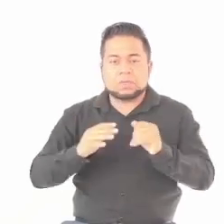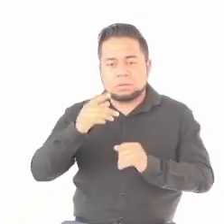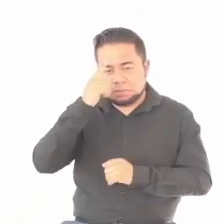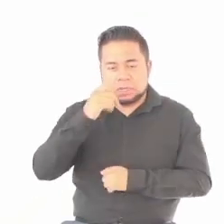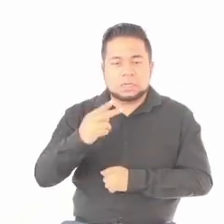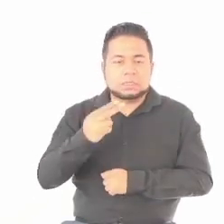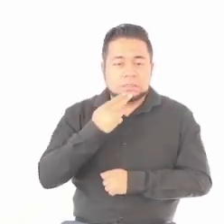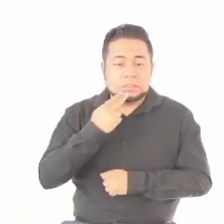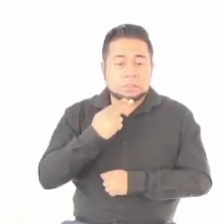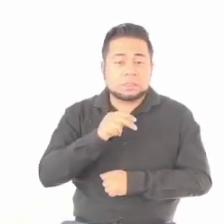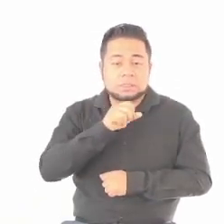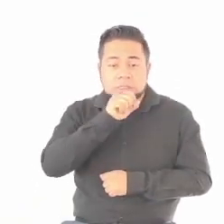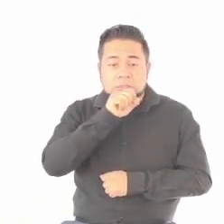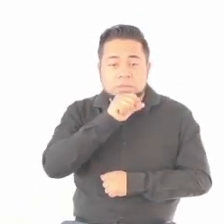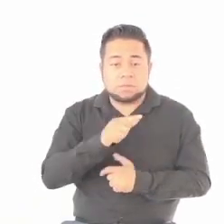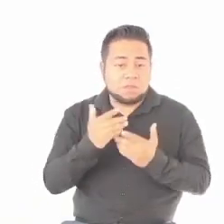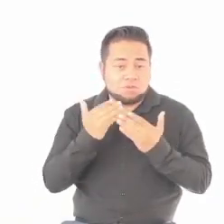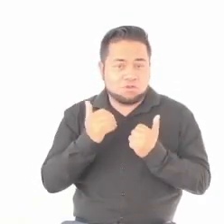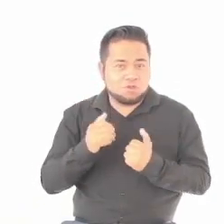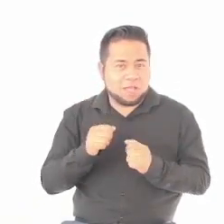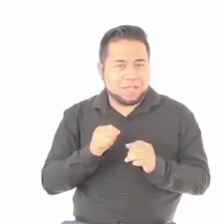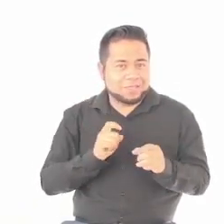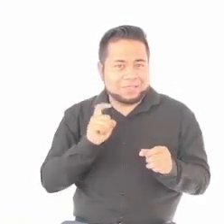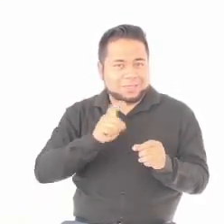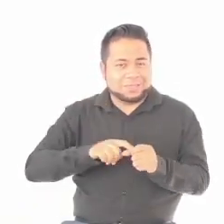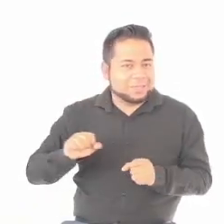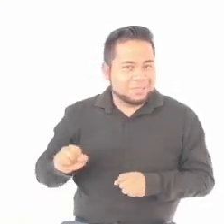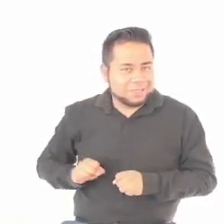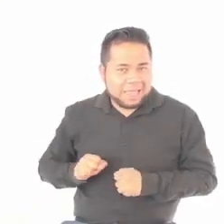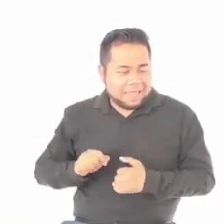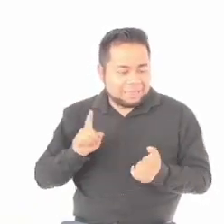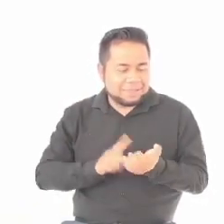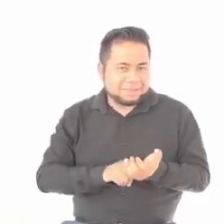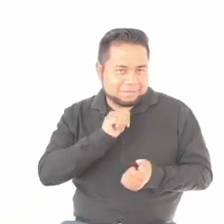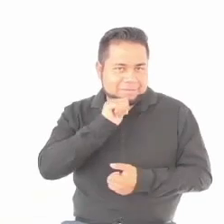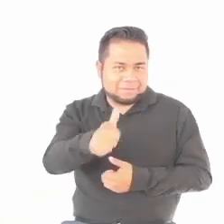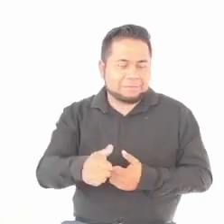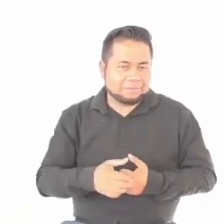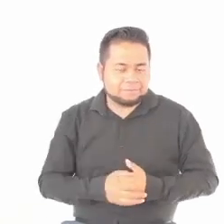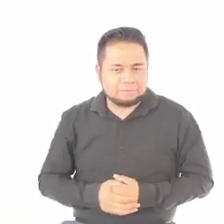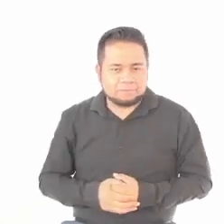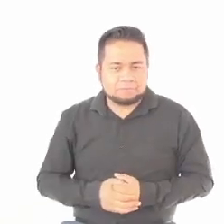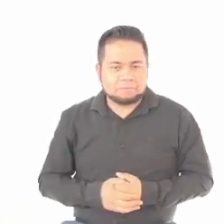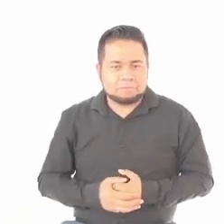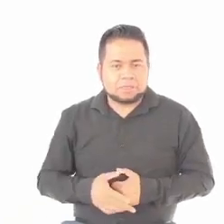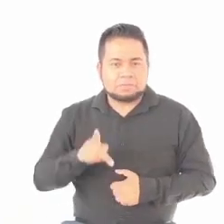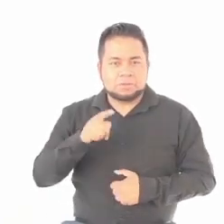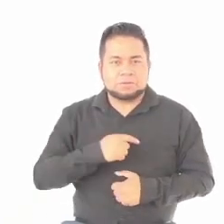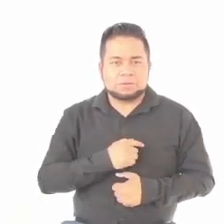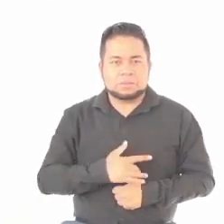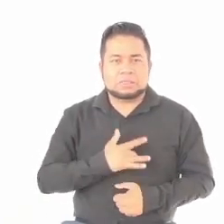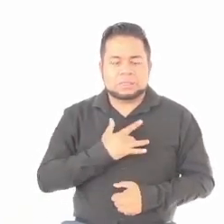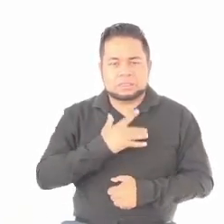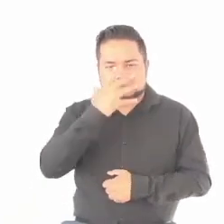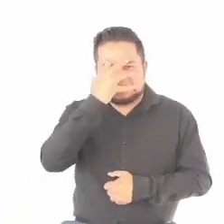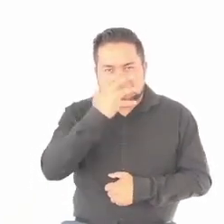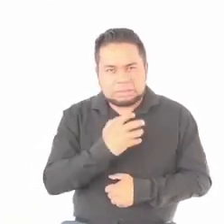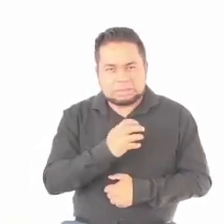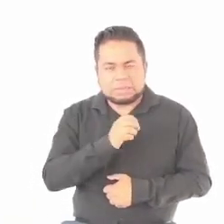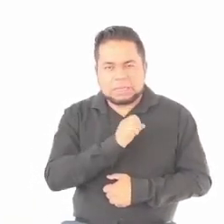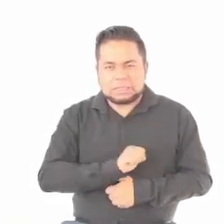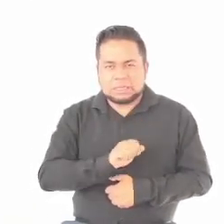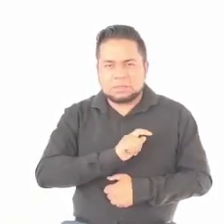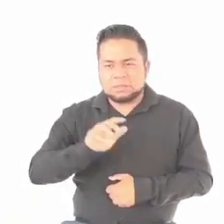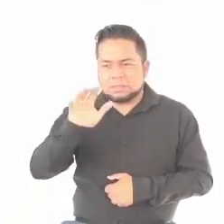servicios y que no hay seguridad social dentro de ellos. Pero con tristeza vemos que la salud de las y